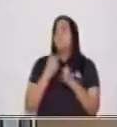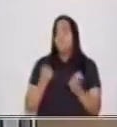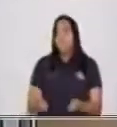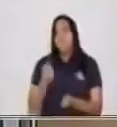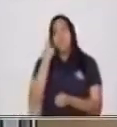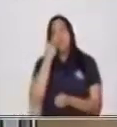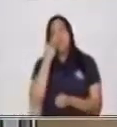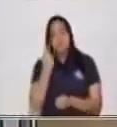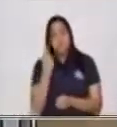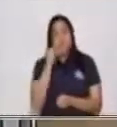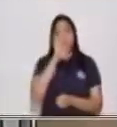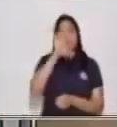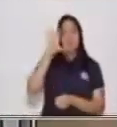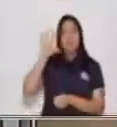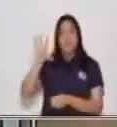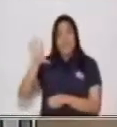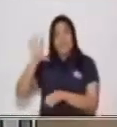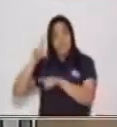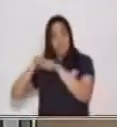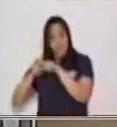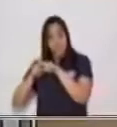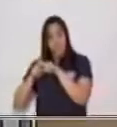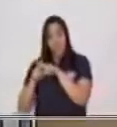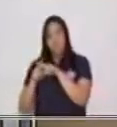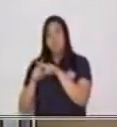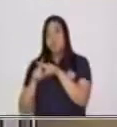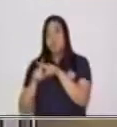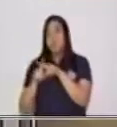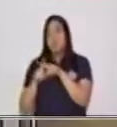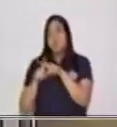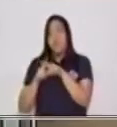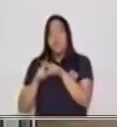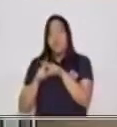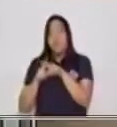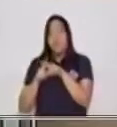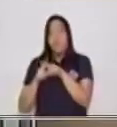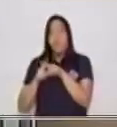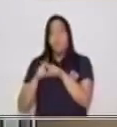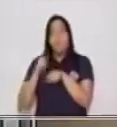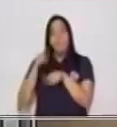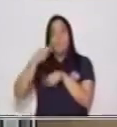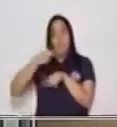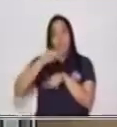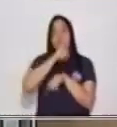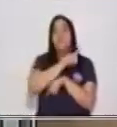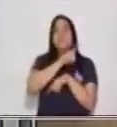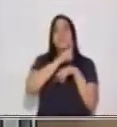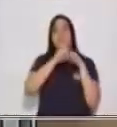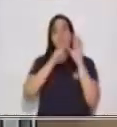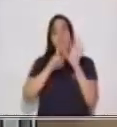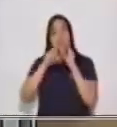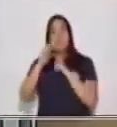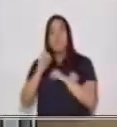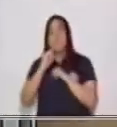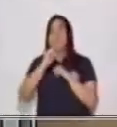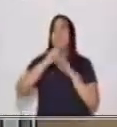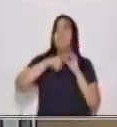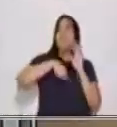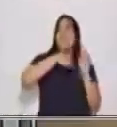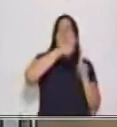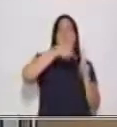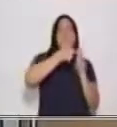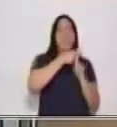a tener 5x de este lado y acá vamos a tener 160 más 22 menos 2 nos va a